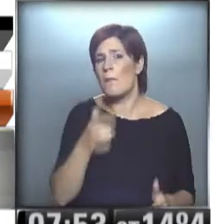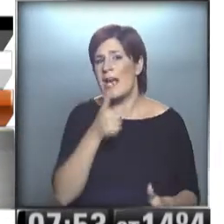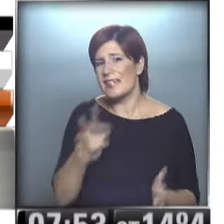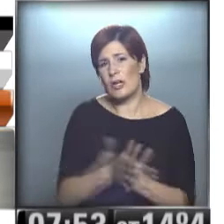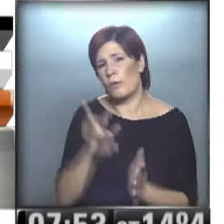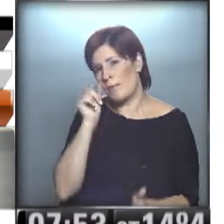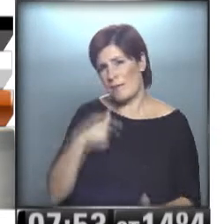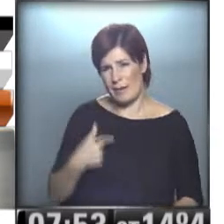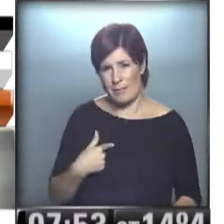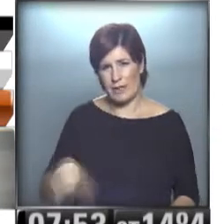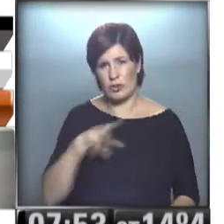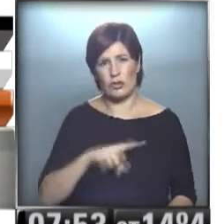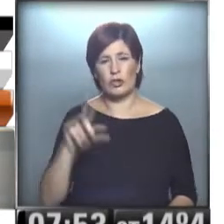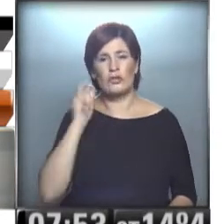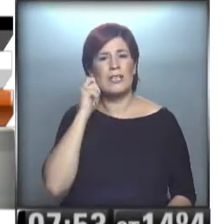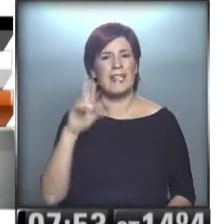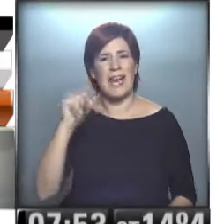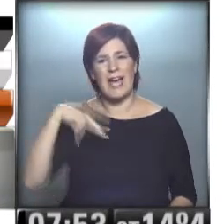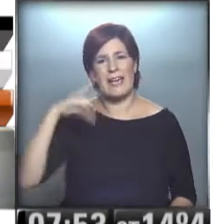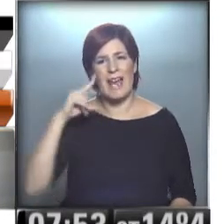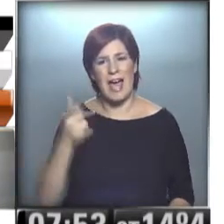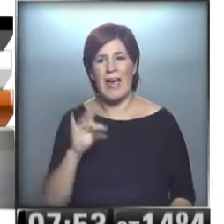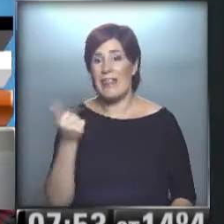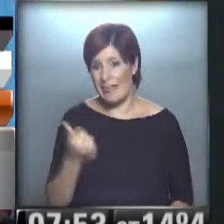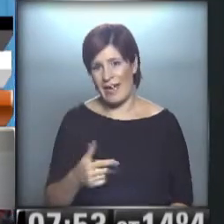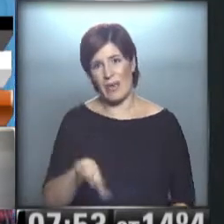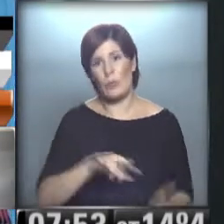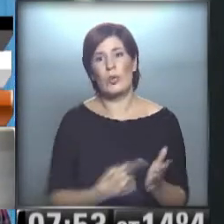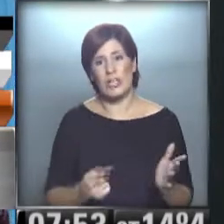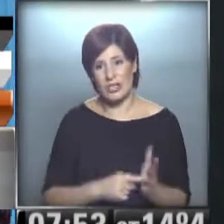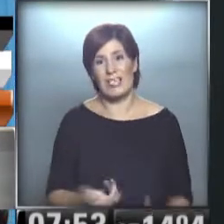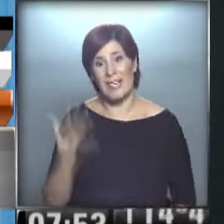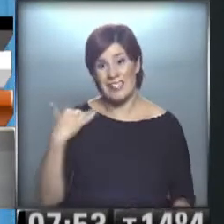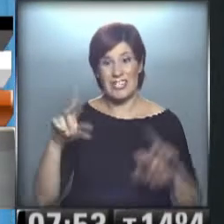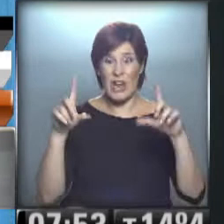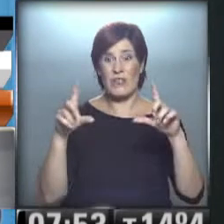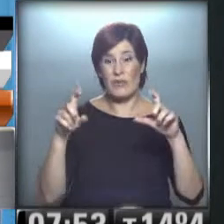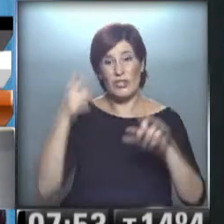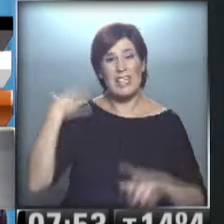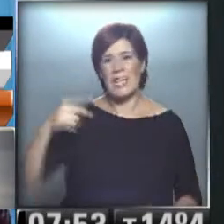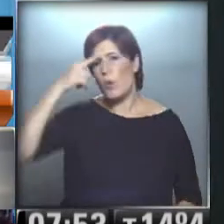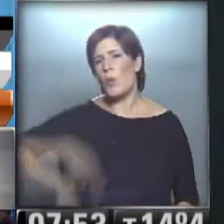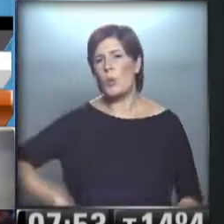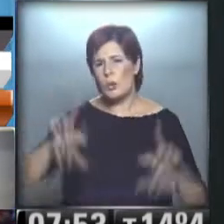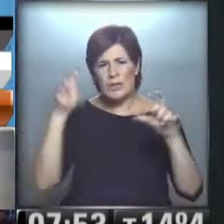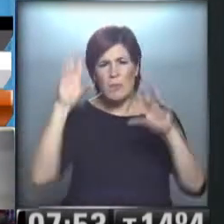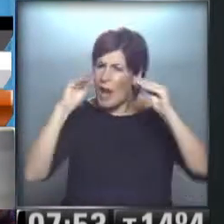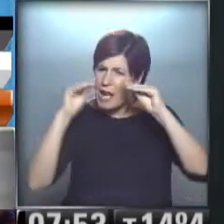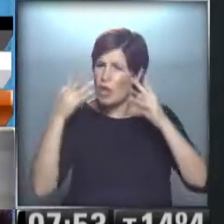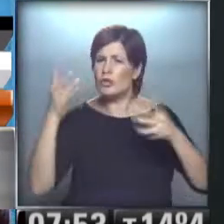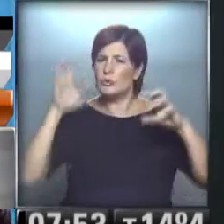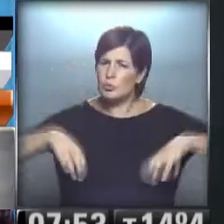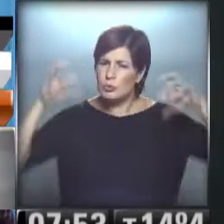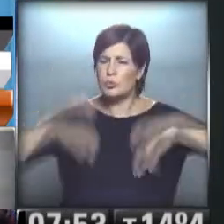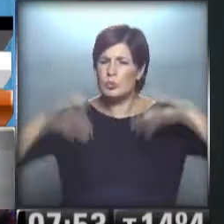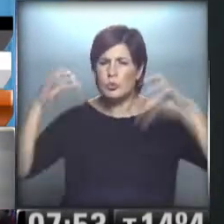Granada, provincia de Buenos Aires. Coronel Granada, sí, ayer, esta foto debe ser de ayer a última hora, estuvo lloviendo en la provincia de Buenos Aires y